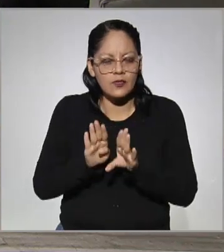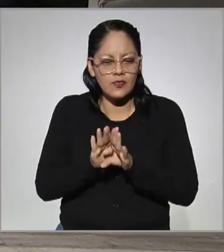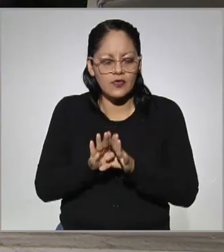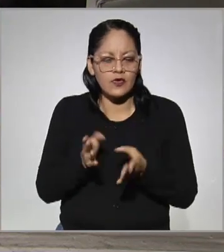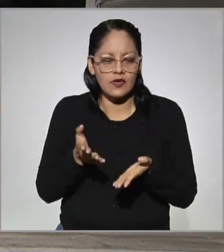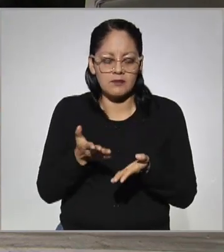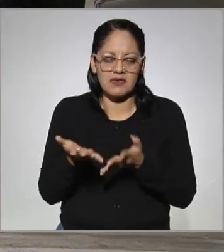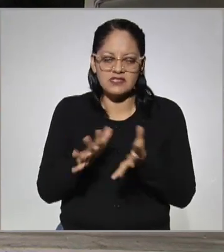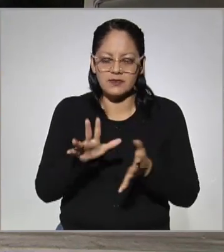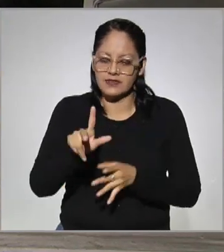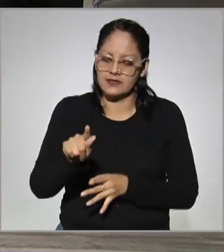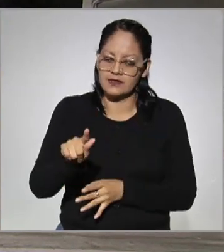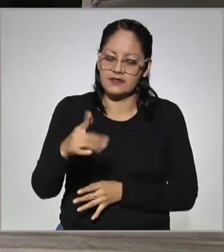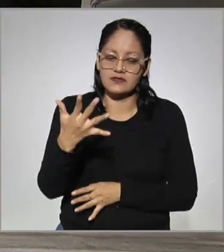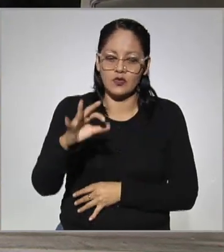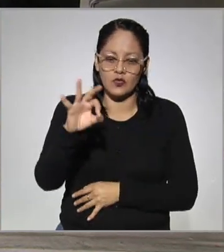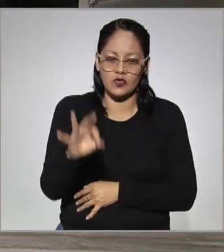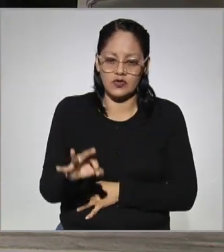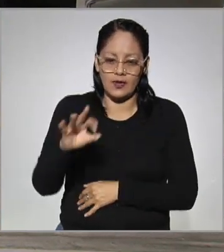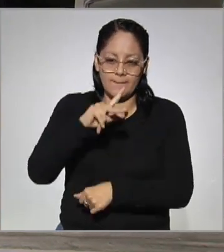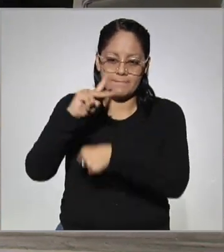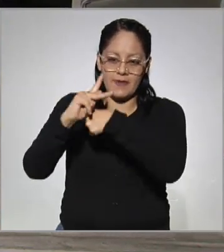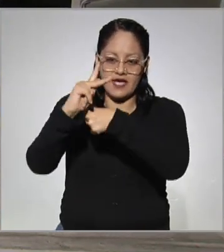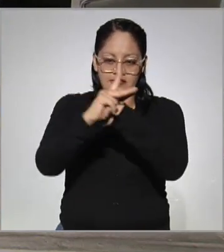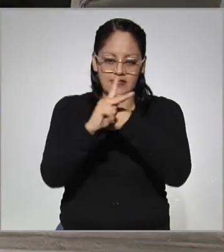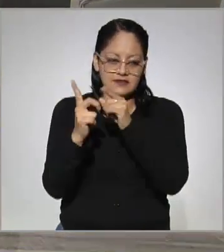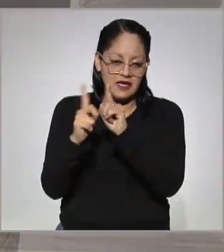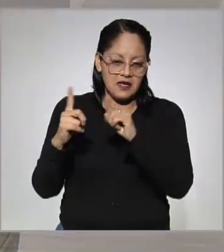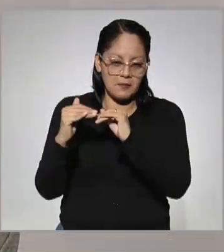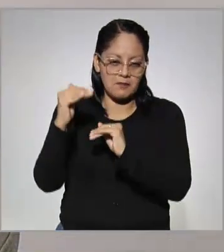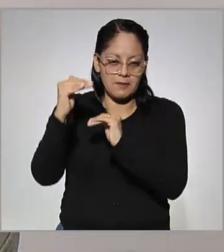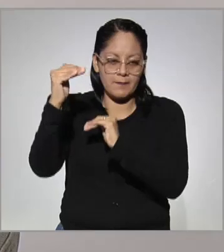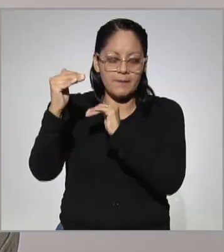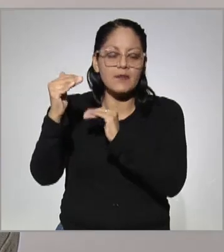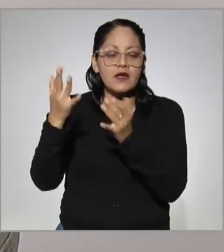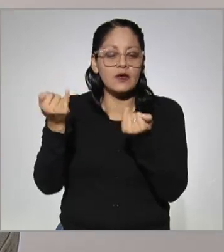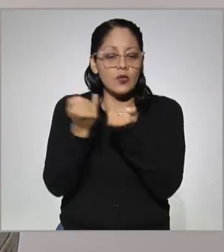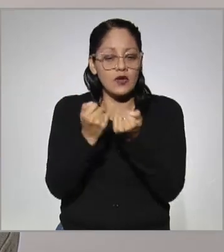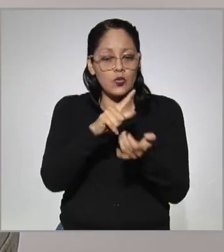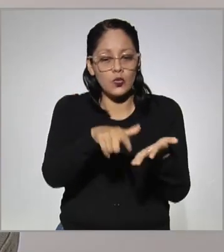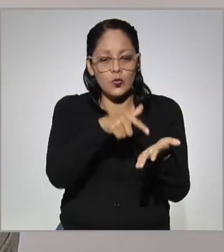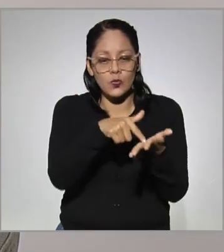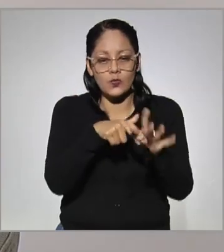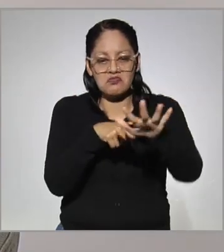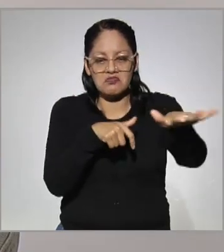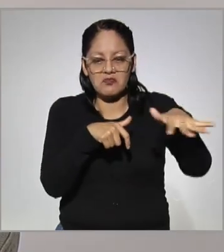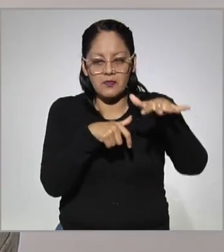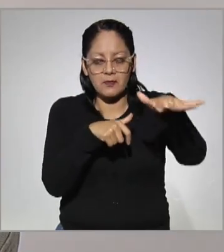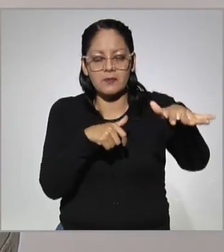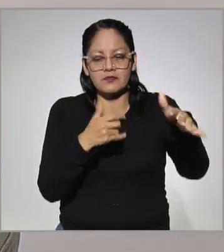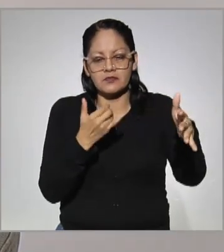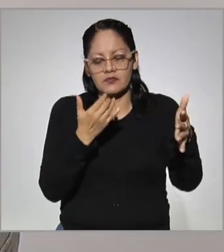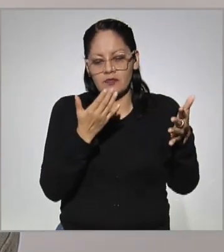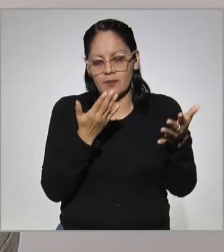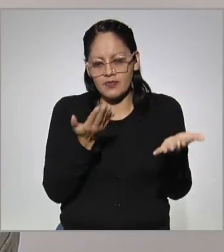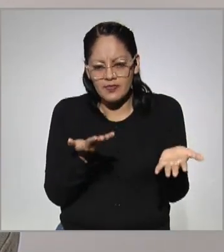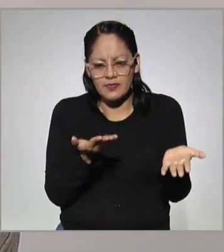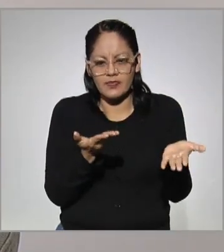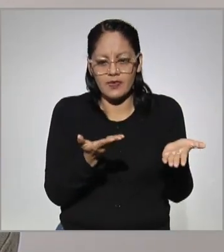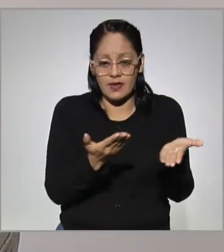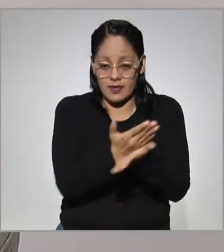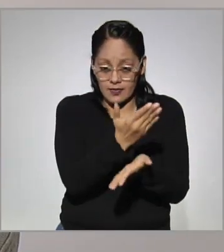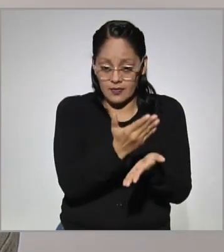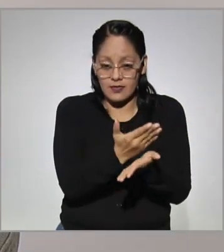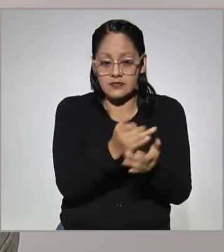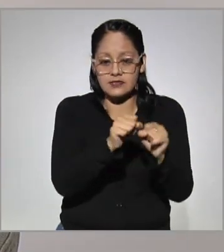el 75% en países en vías de desarrollo, en lugares donde no tienen donde hay baja accesibilidad